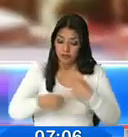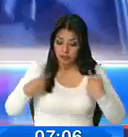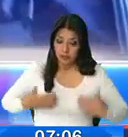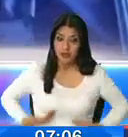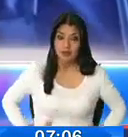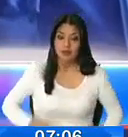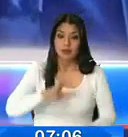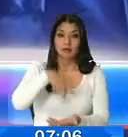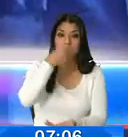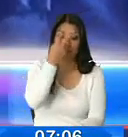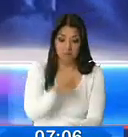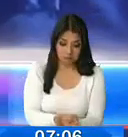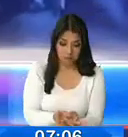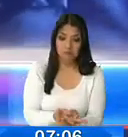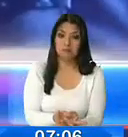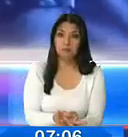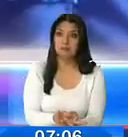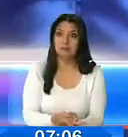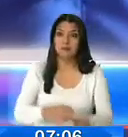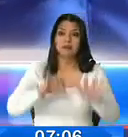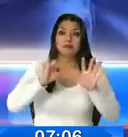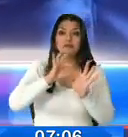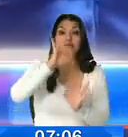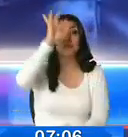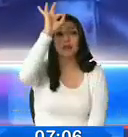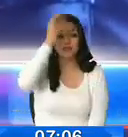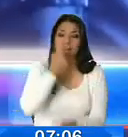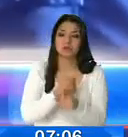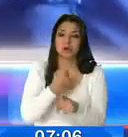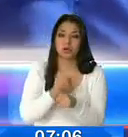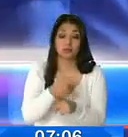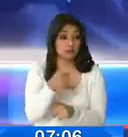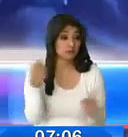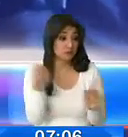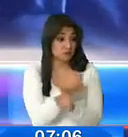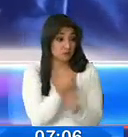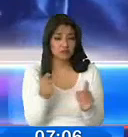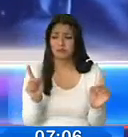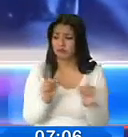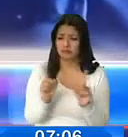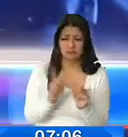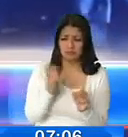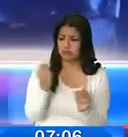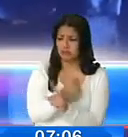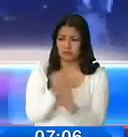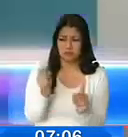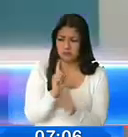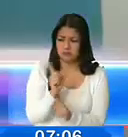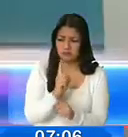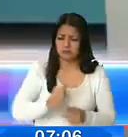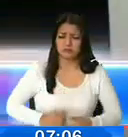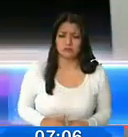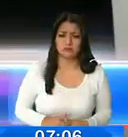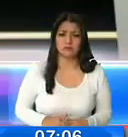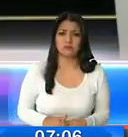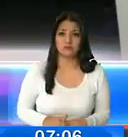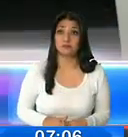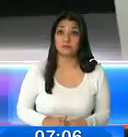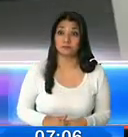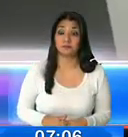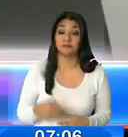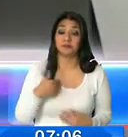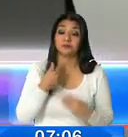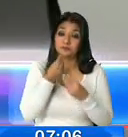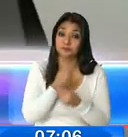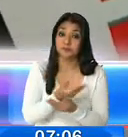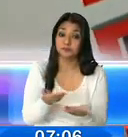él cayó de una altura aproximadamente de 6 metros. ¿No por golpes? No, no considero que sea por golpes. Nosotros decimos acá,